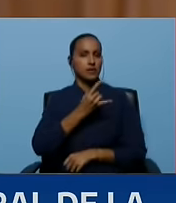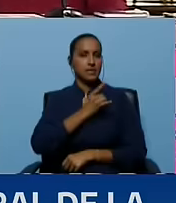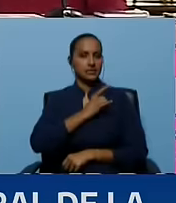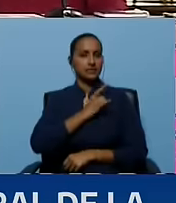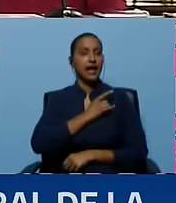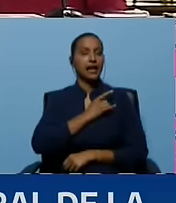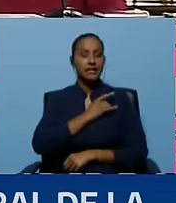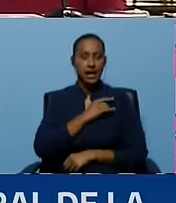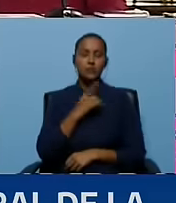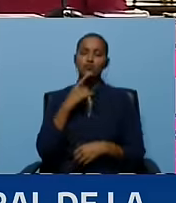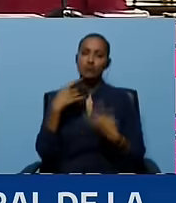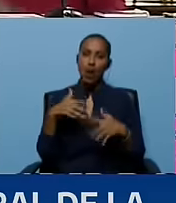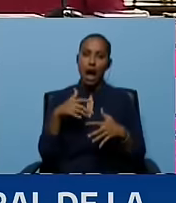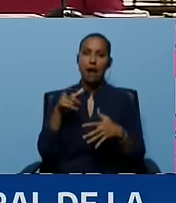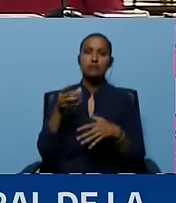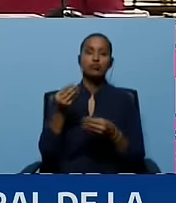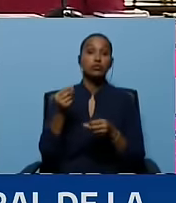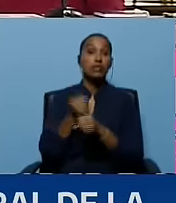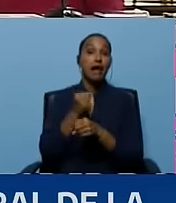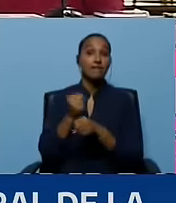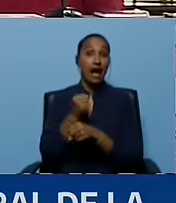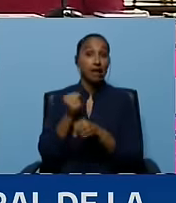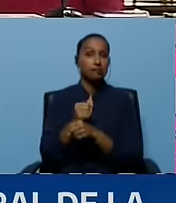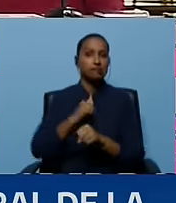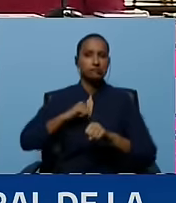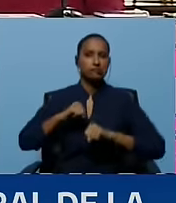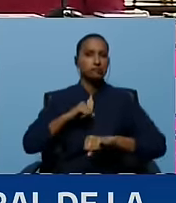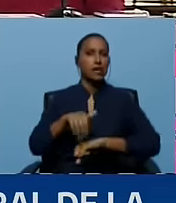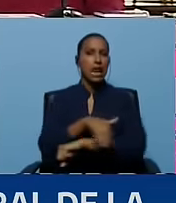pues. Ricardo,